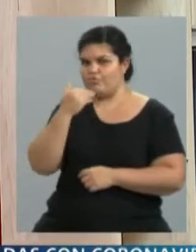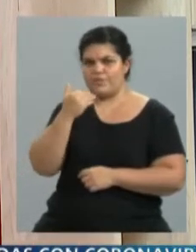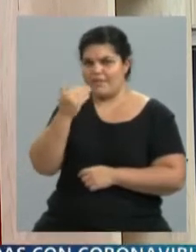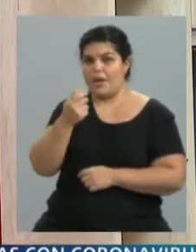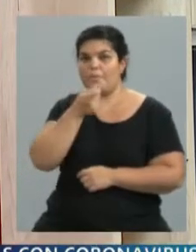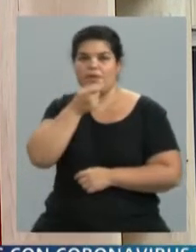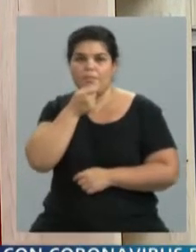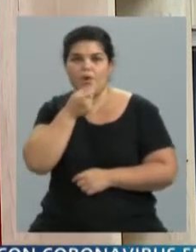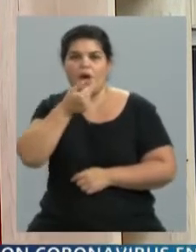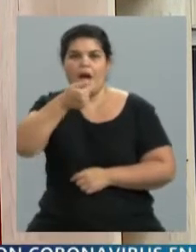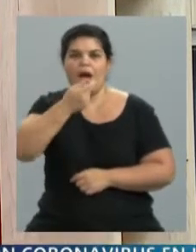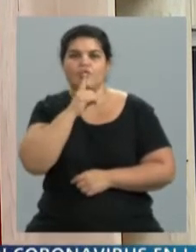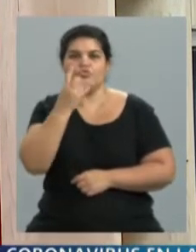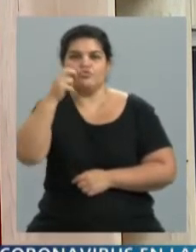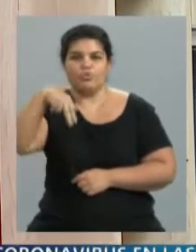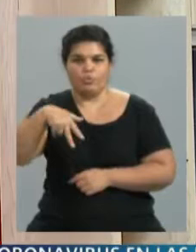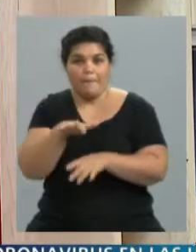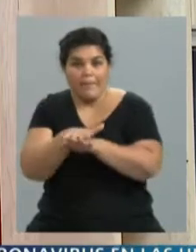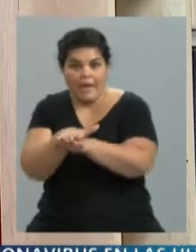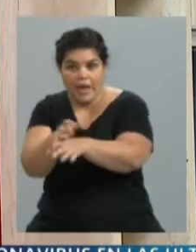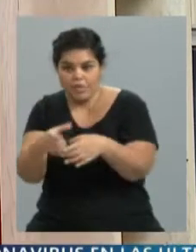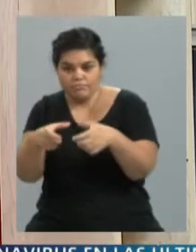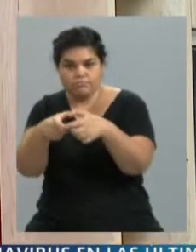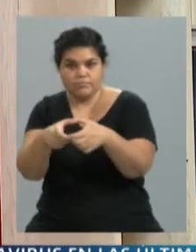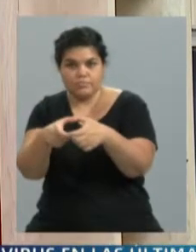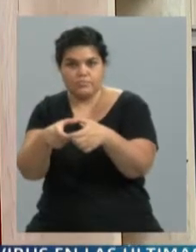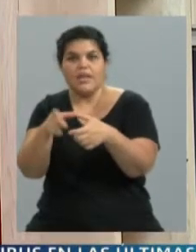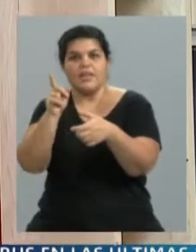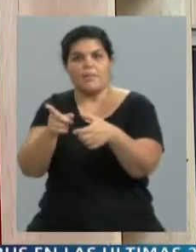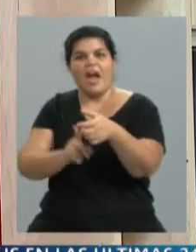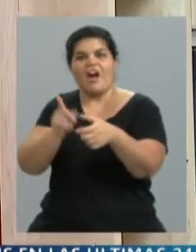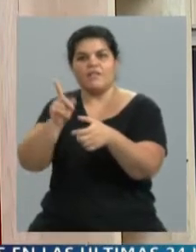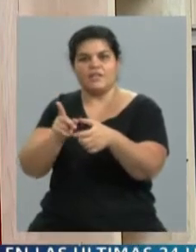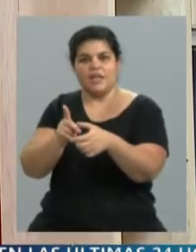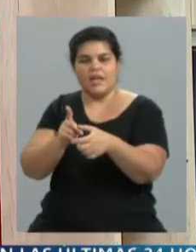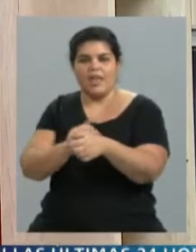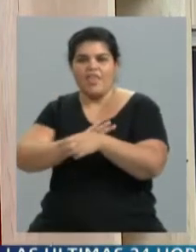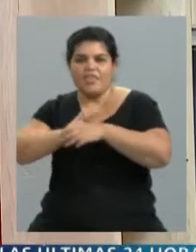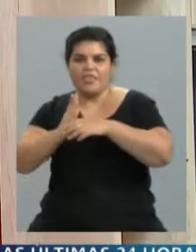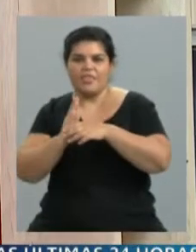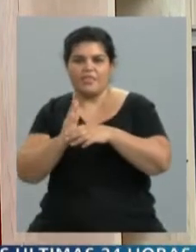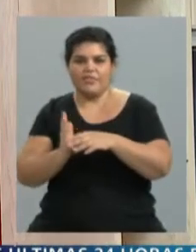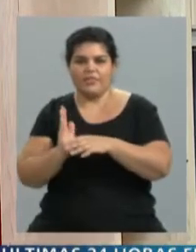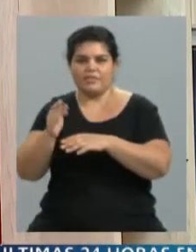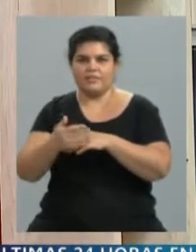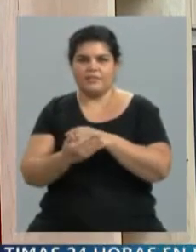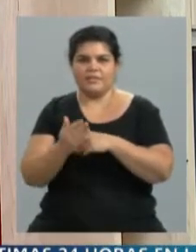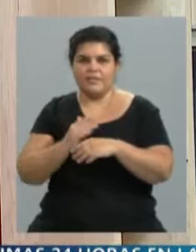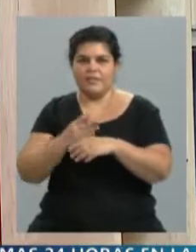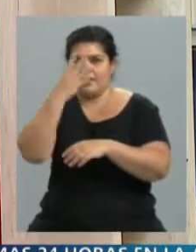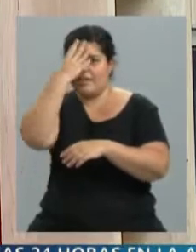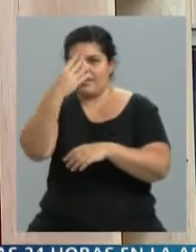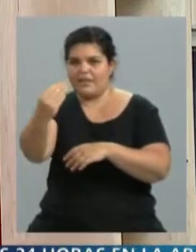atún también vienen a veces con delfines. Había partes de delfines. Entonces vos vas y mirás el atún,